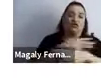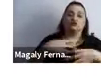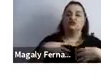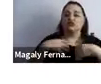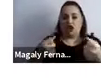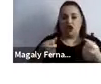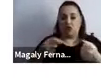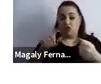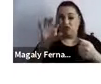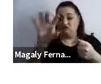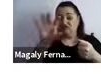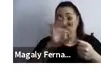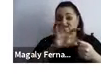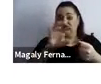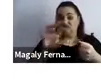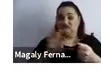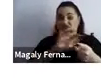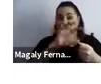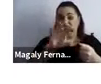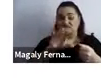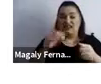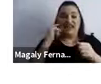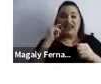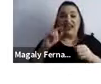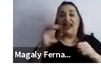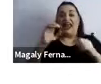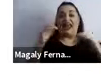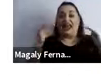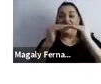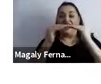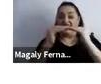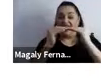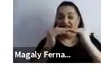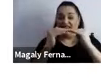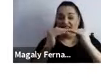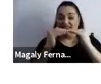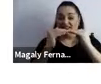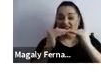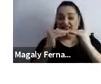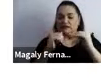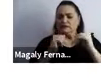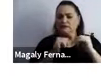las zonas de equidad. Aquí están las zonas...